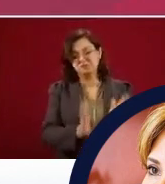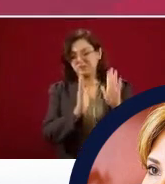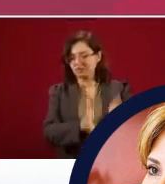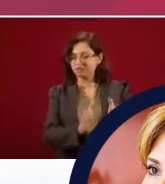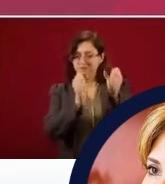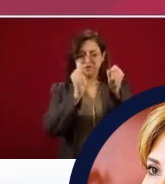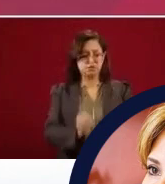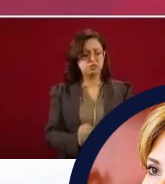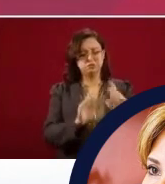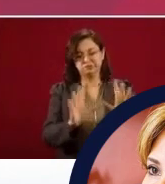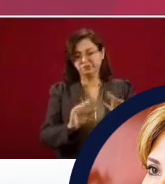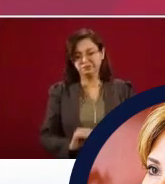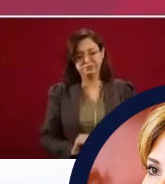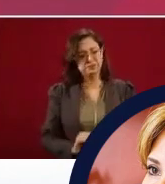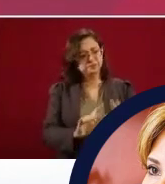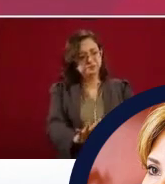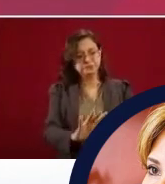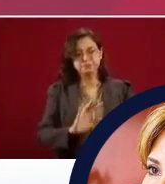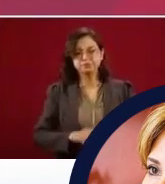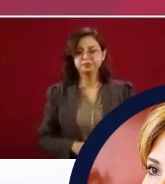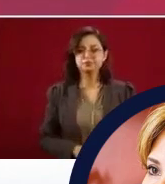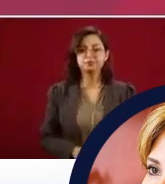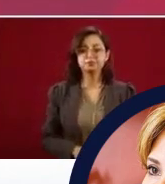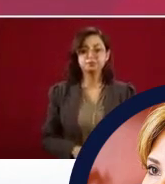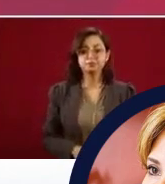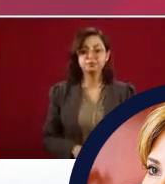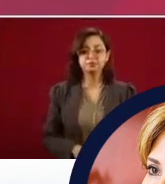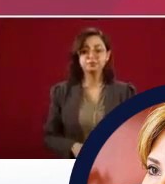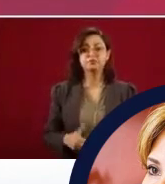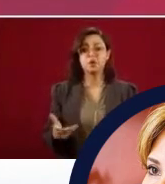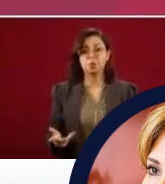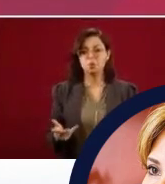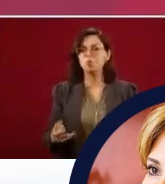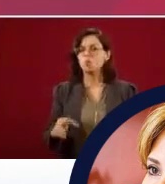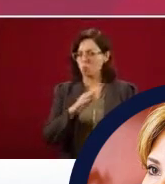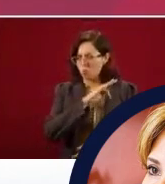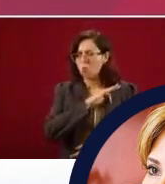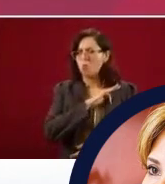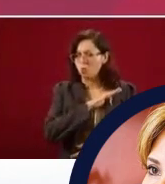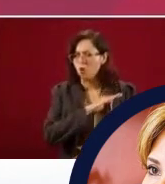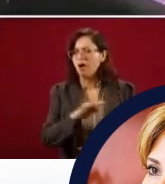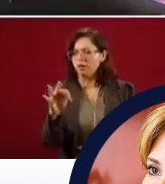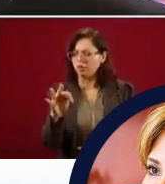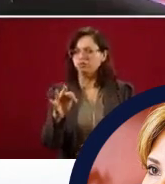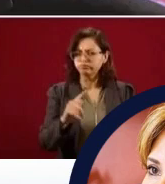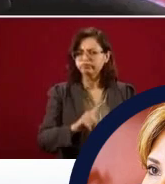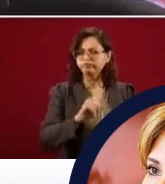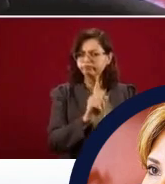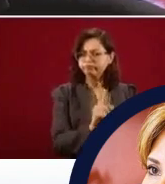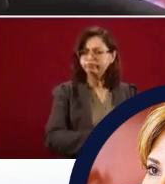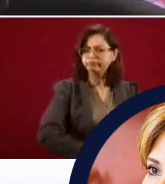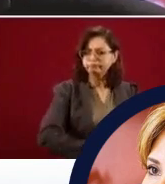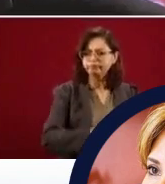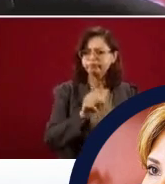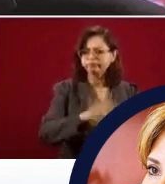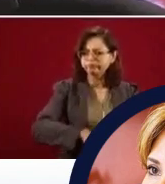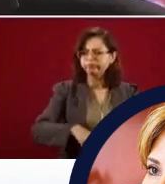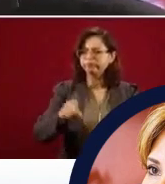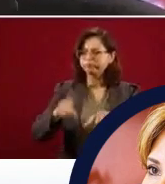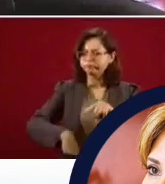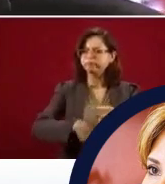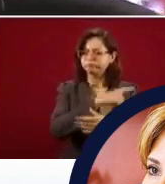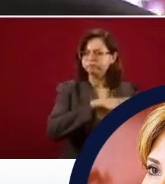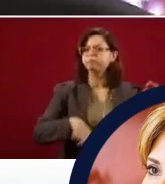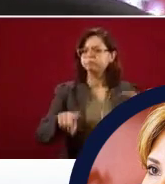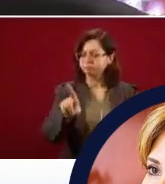Alberto, que el presidente puede descalificar muchas cosas, lo que no puede descalificar es a las víctimas. Porque desde